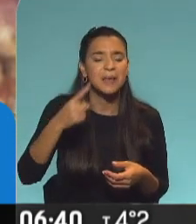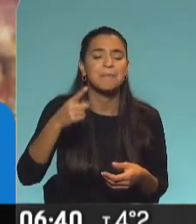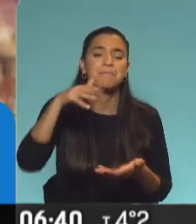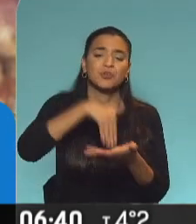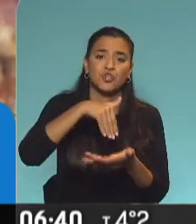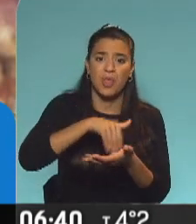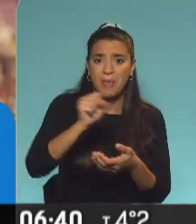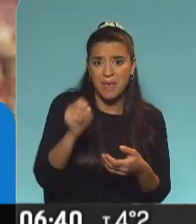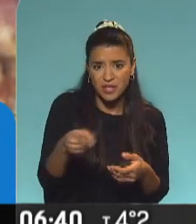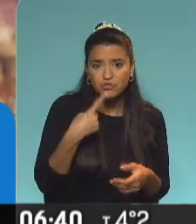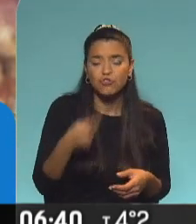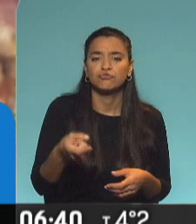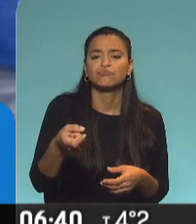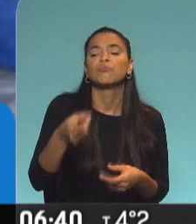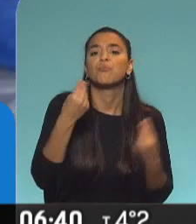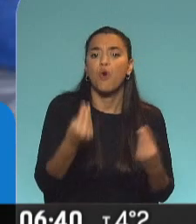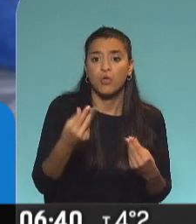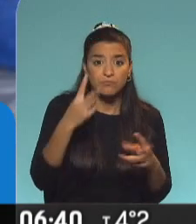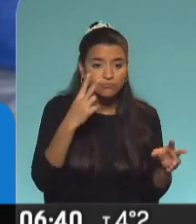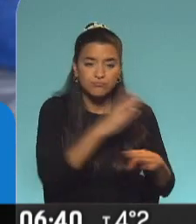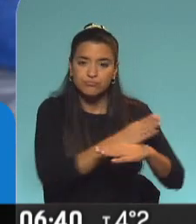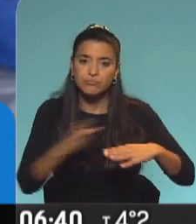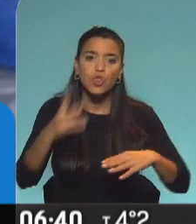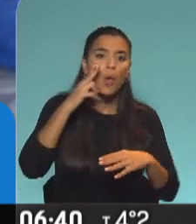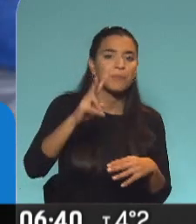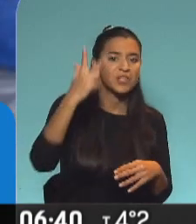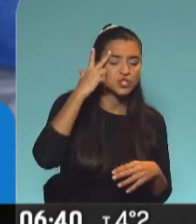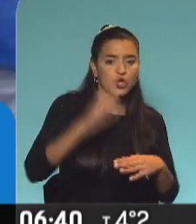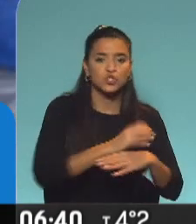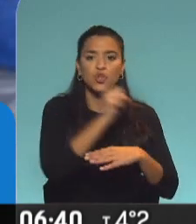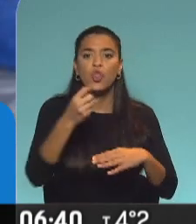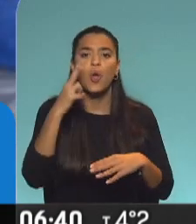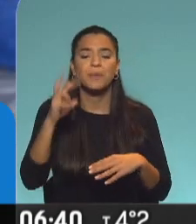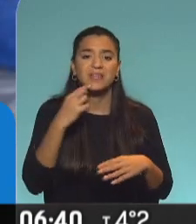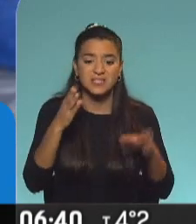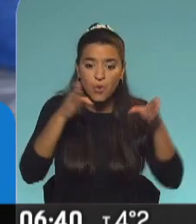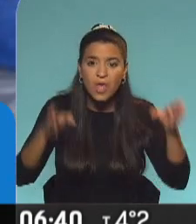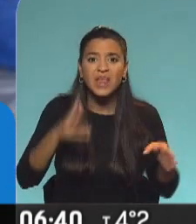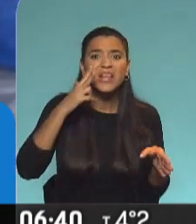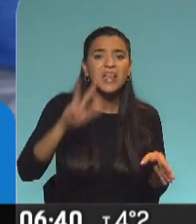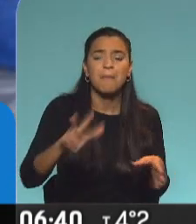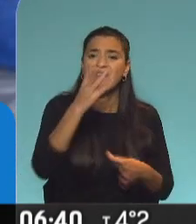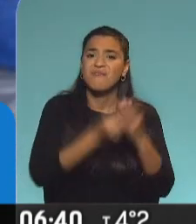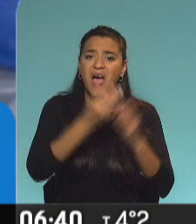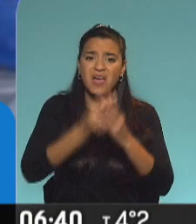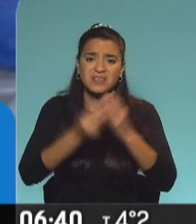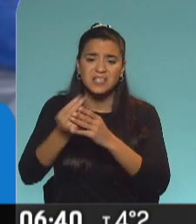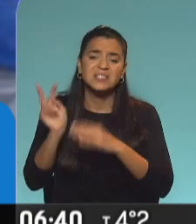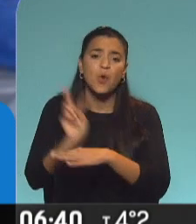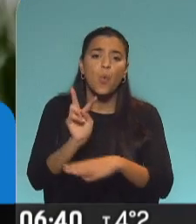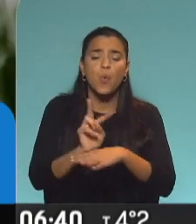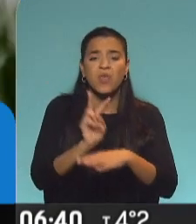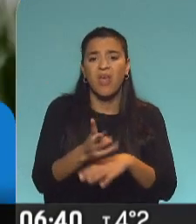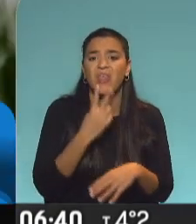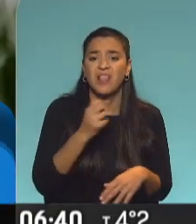pesos y luego de haber detectado durante los años 2018 y 2019 más de 3.000 anomalías en la seguridad eléctrica de